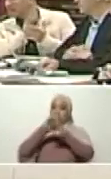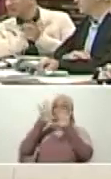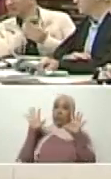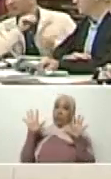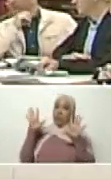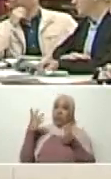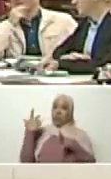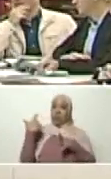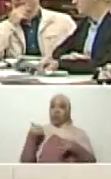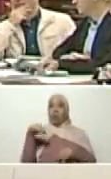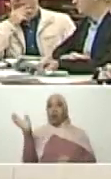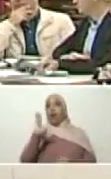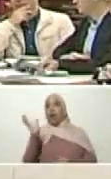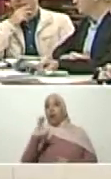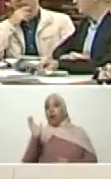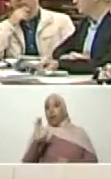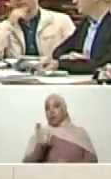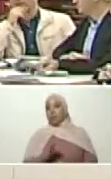Caracas.